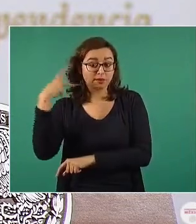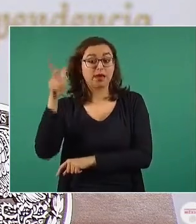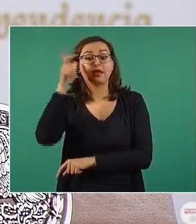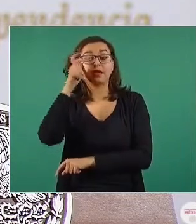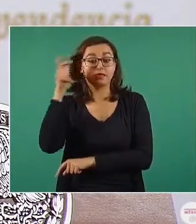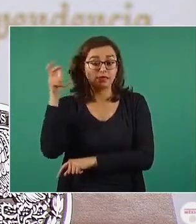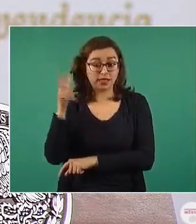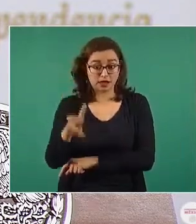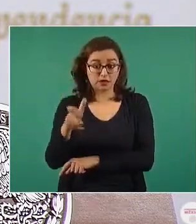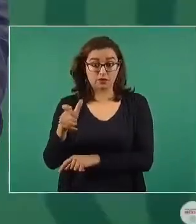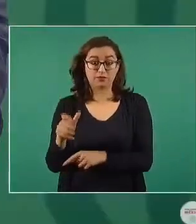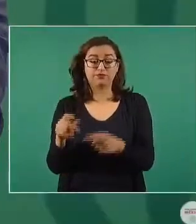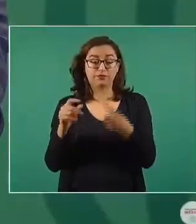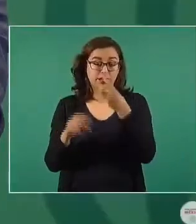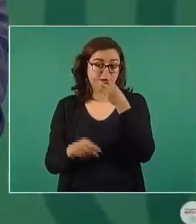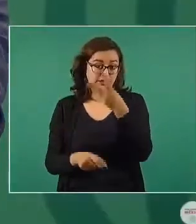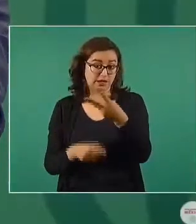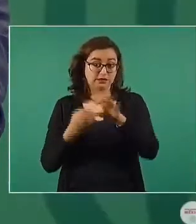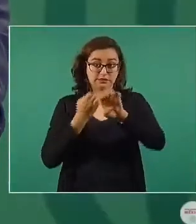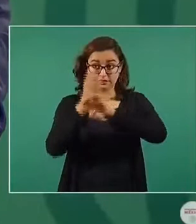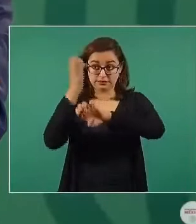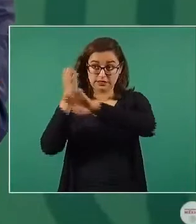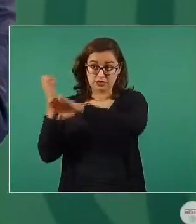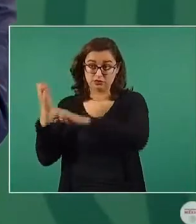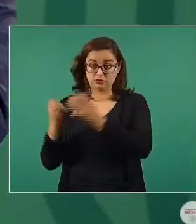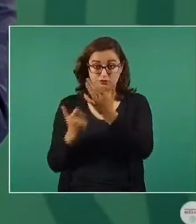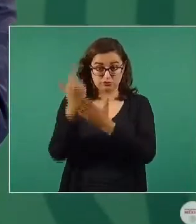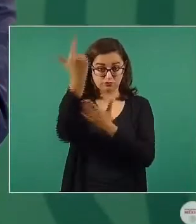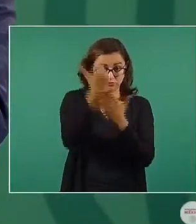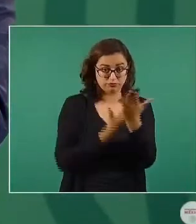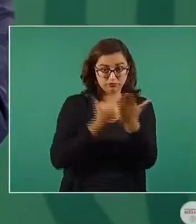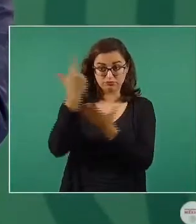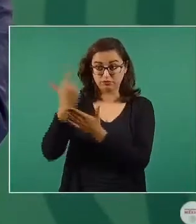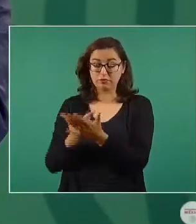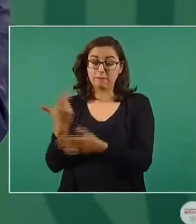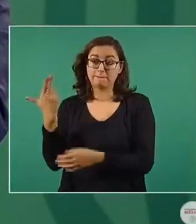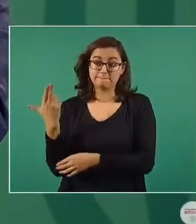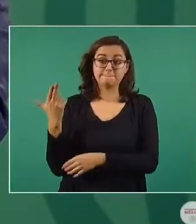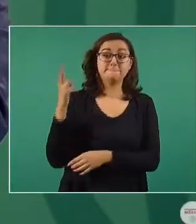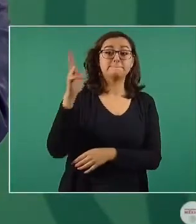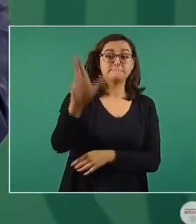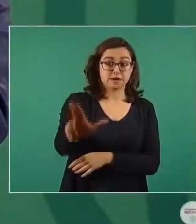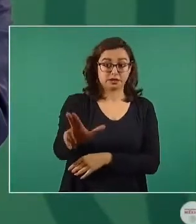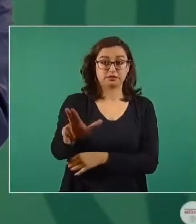Hidalgo. O sea, es Veracruz, Puebla e Hidalgo. Entonces, el martes vamos a tener